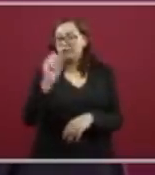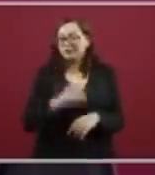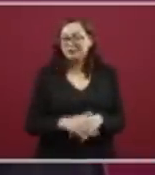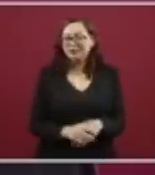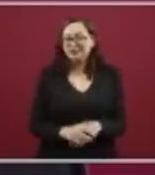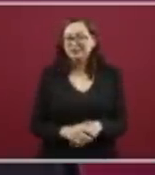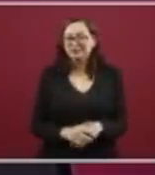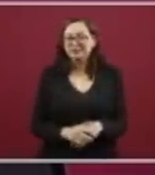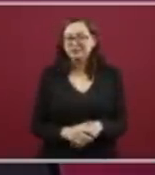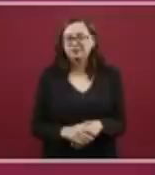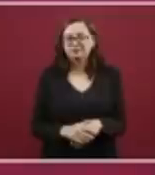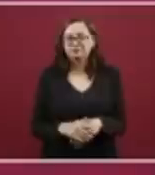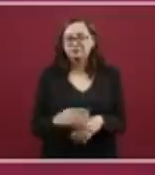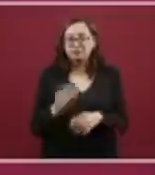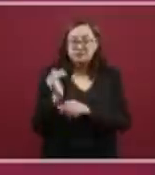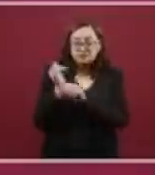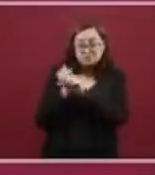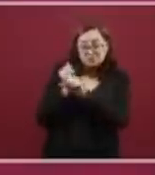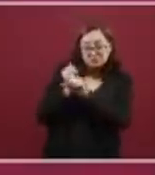los analistas